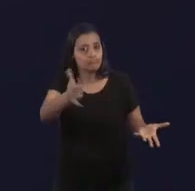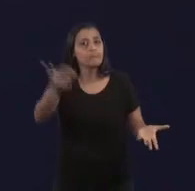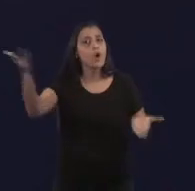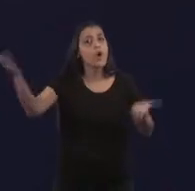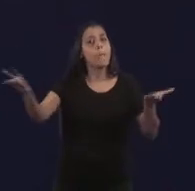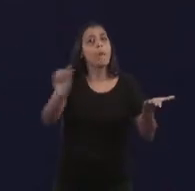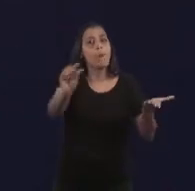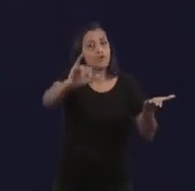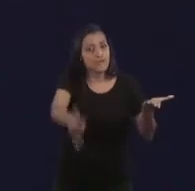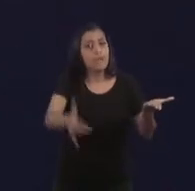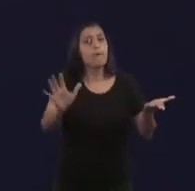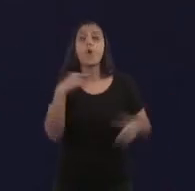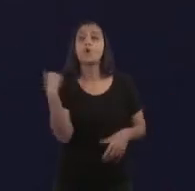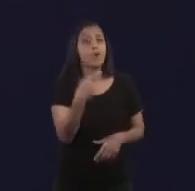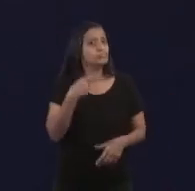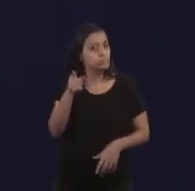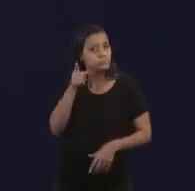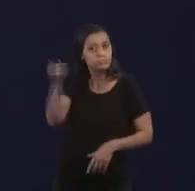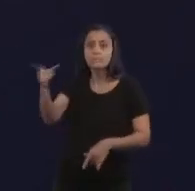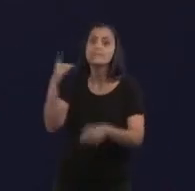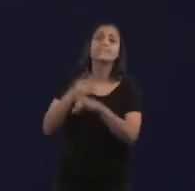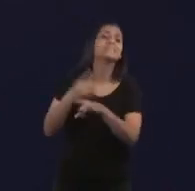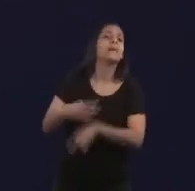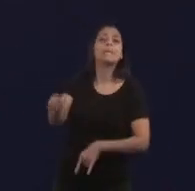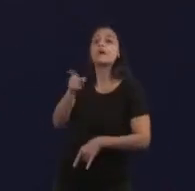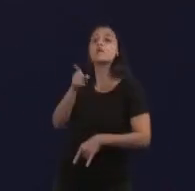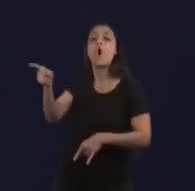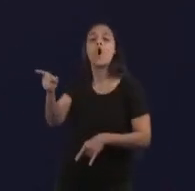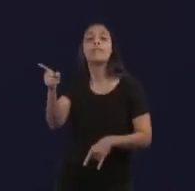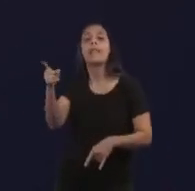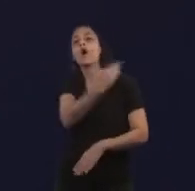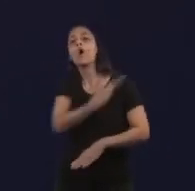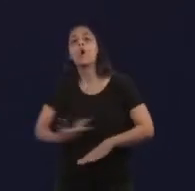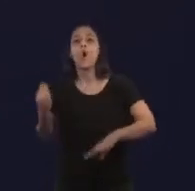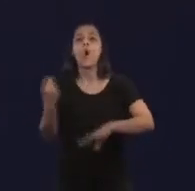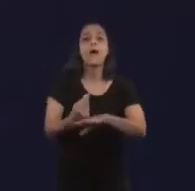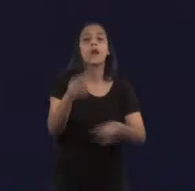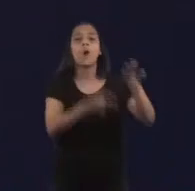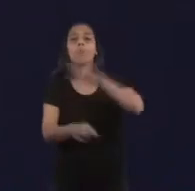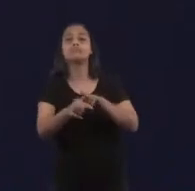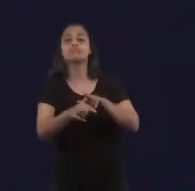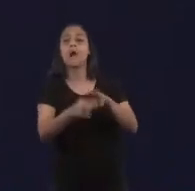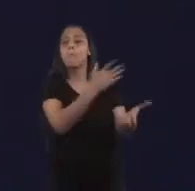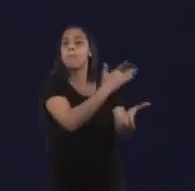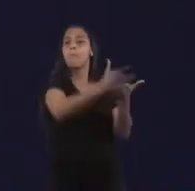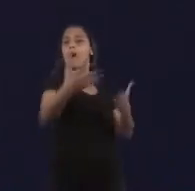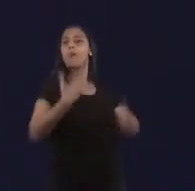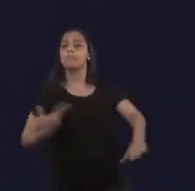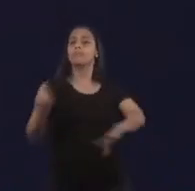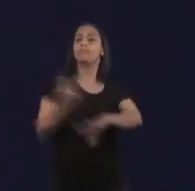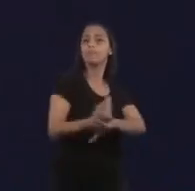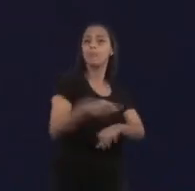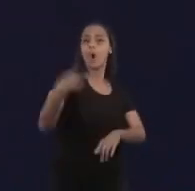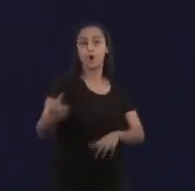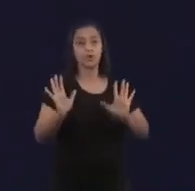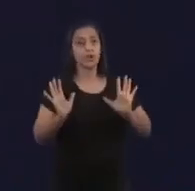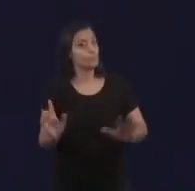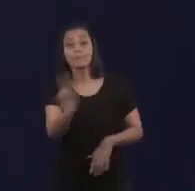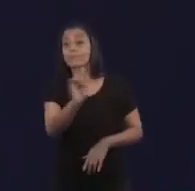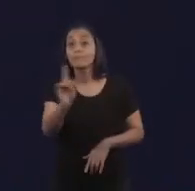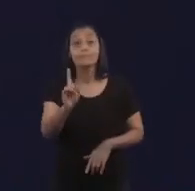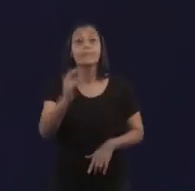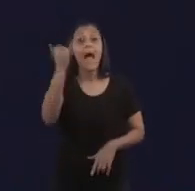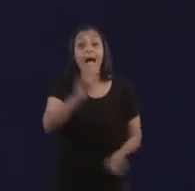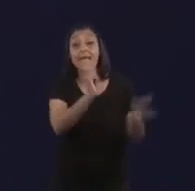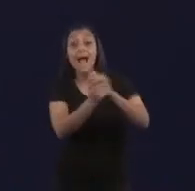comparable, que vamos a estar en contra siempre de que un gobierno se vaya, un gobierno democrático no se cambie de otra forma que no sea a